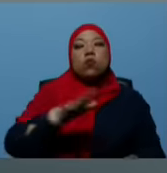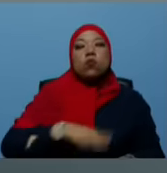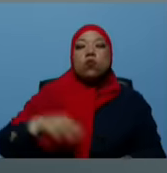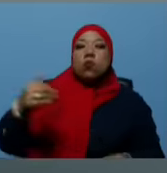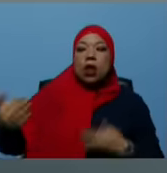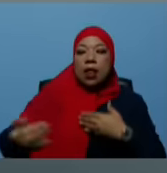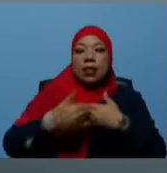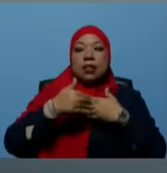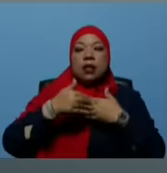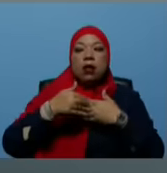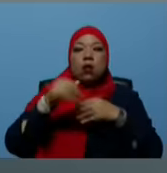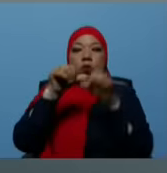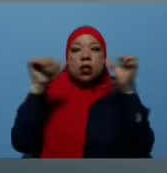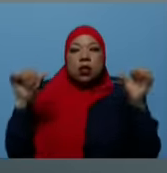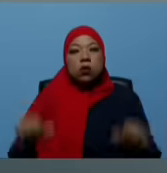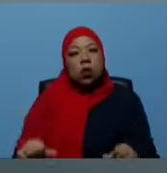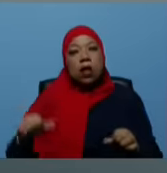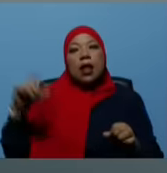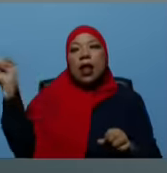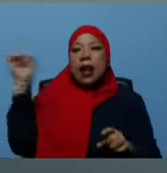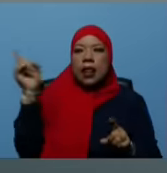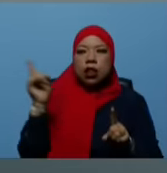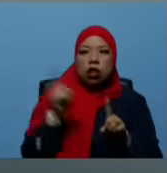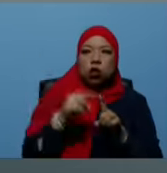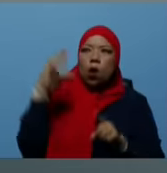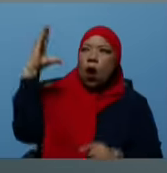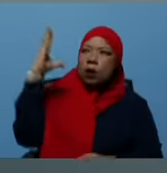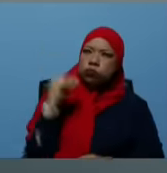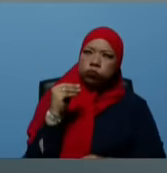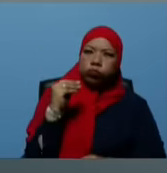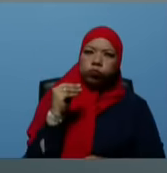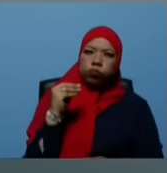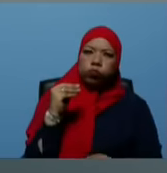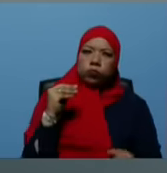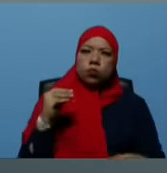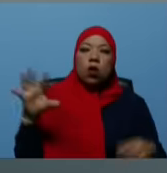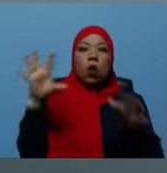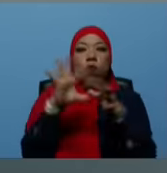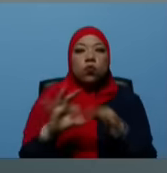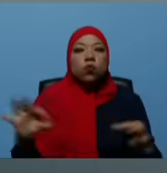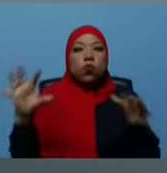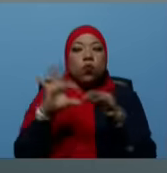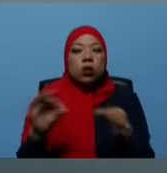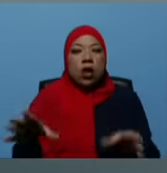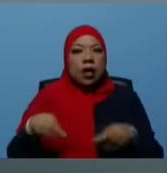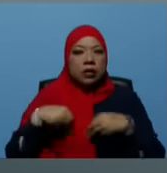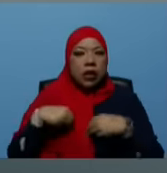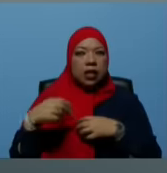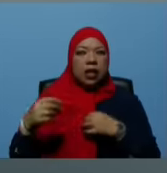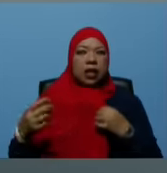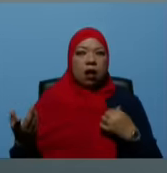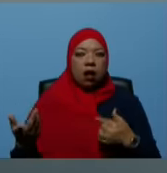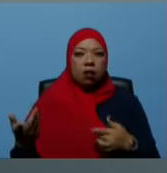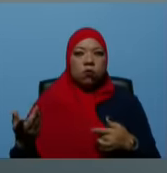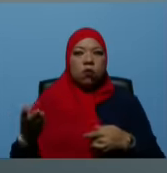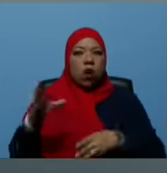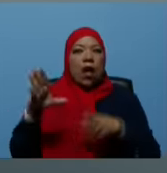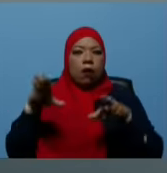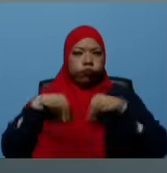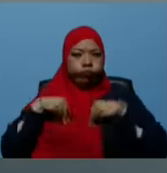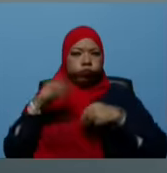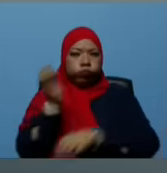ataque que recibirá el sistema eléctrico nacional. Esa es una cuenta totalmente reconocida como una